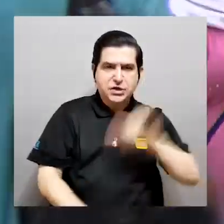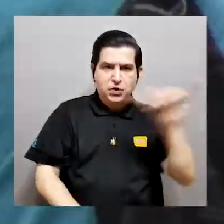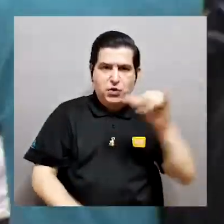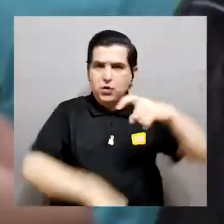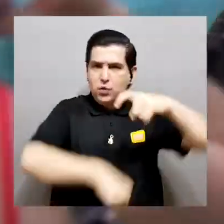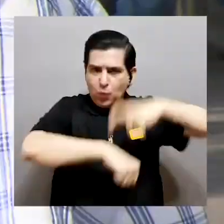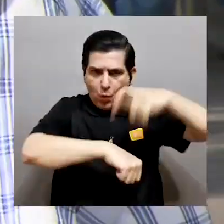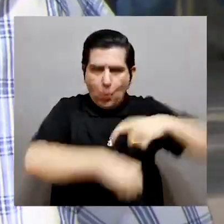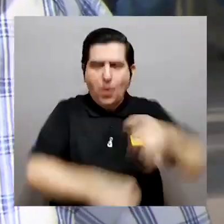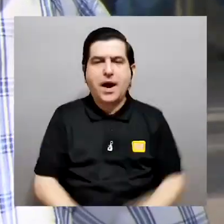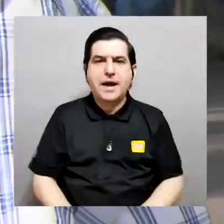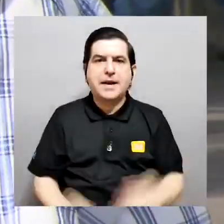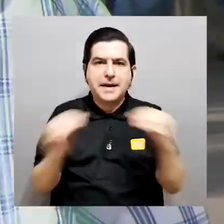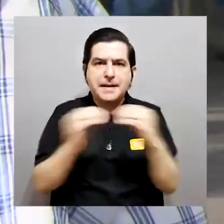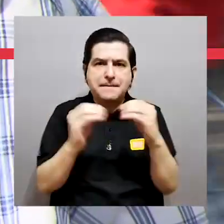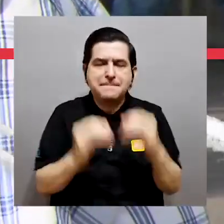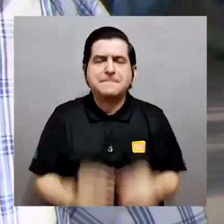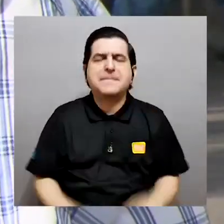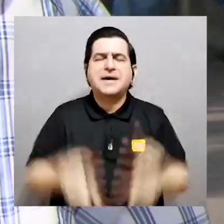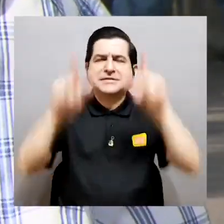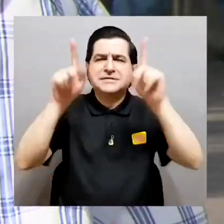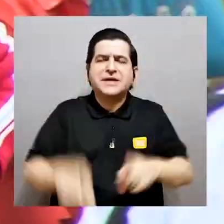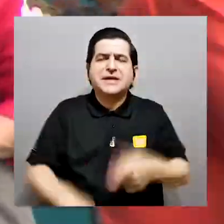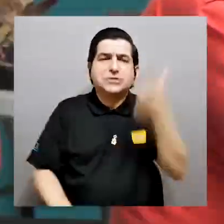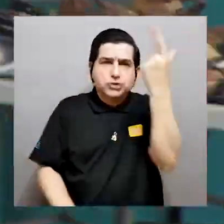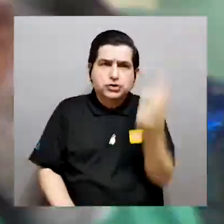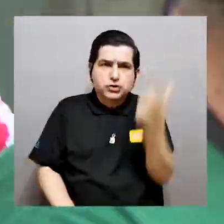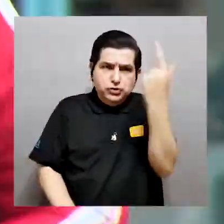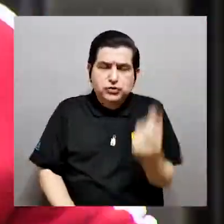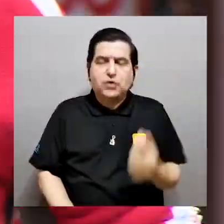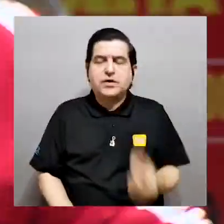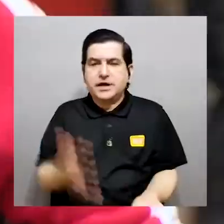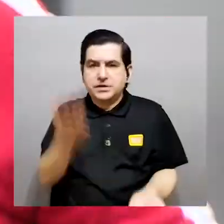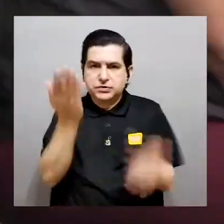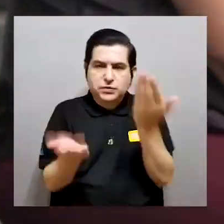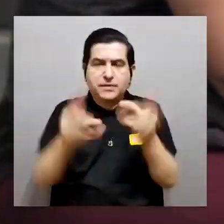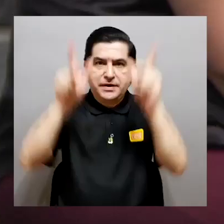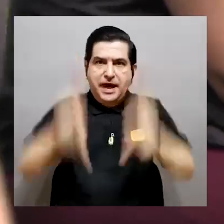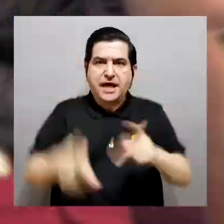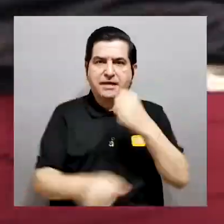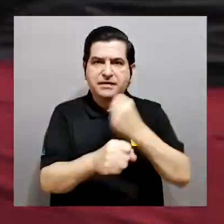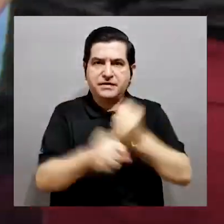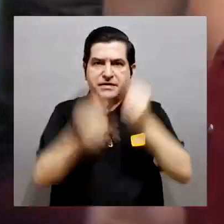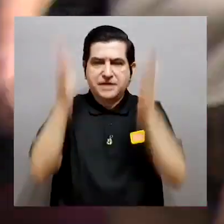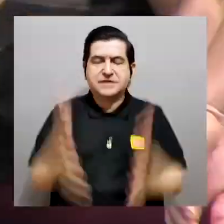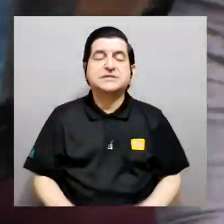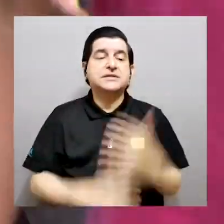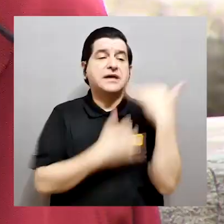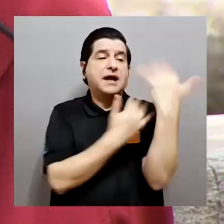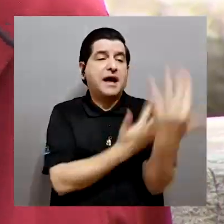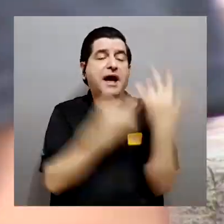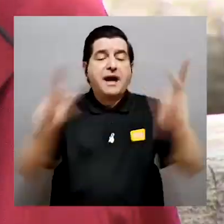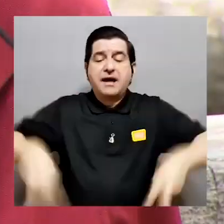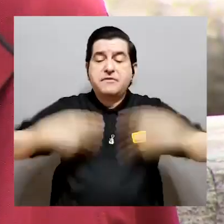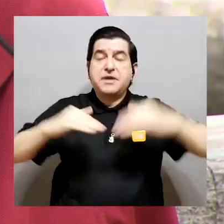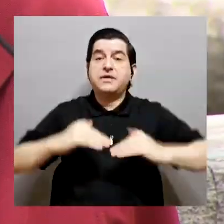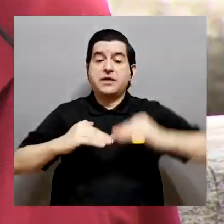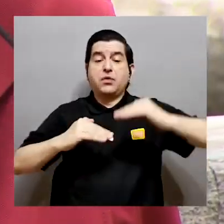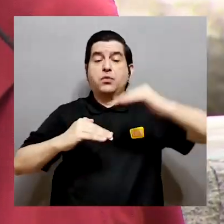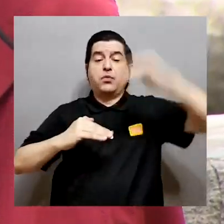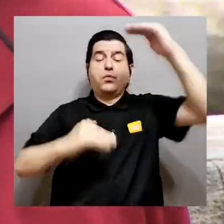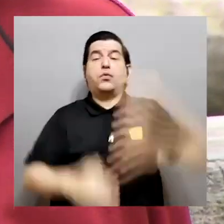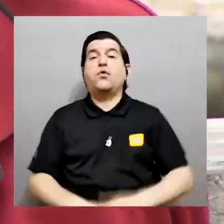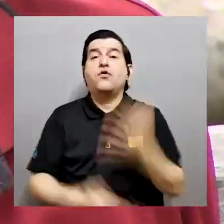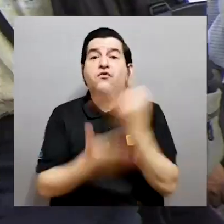mismo tiempo de que se nos hace más grande la población pensionada en relación a los que trabajan, también tiene una esperanza de vida más alta, ¿verdad? Que hay